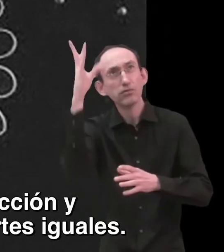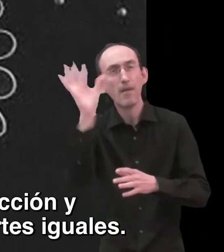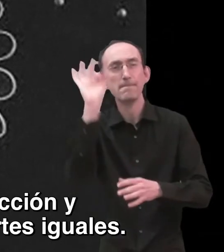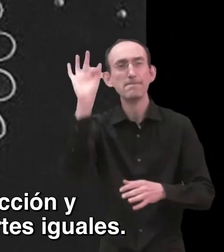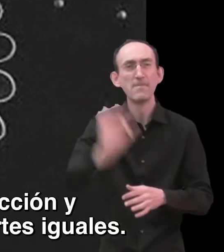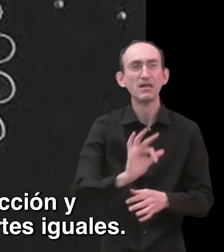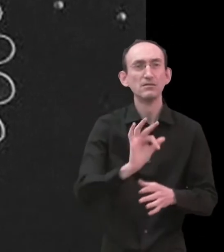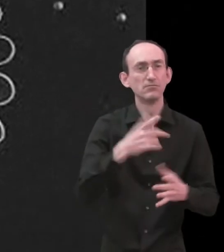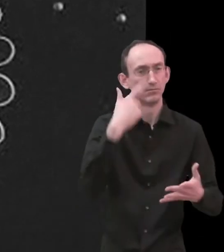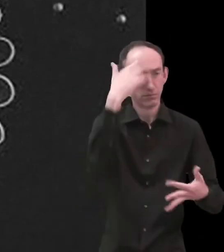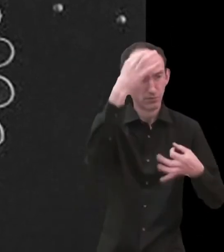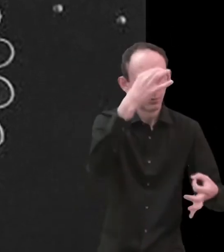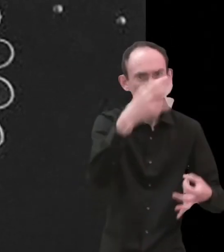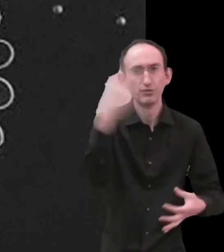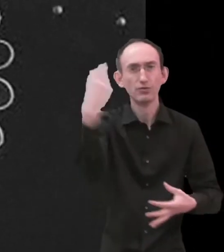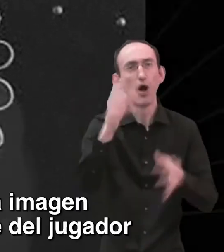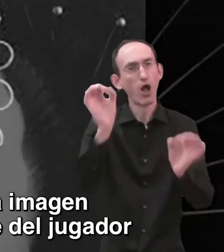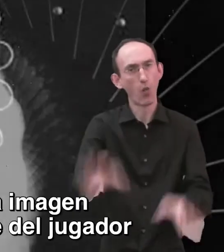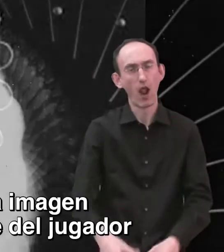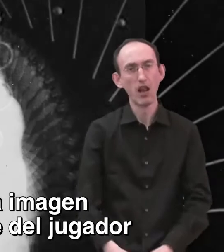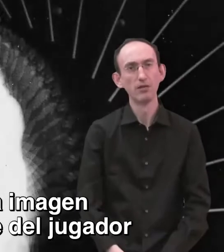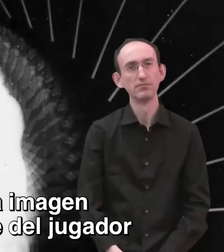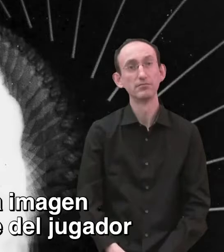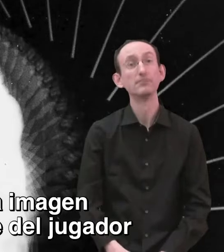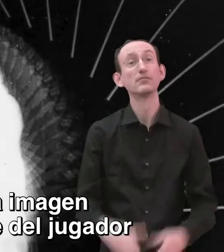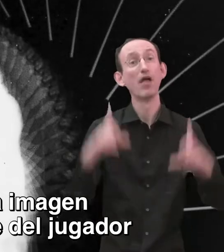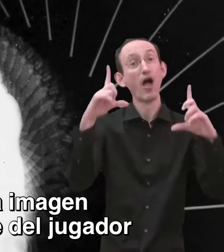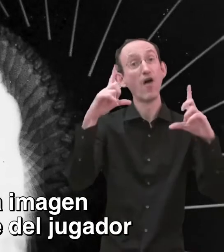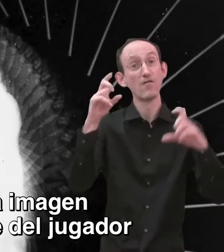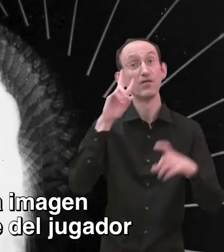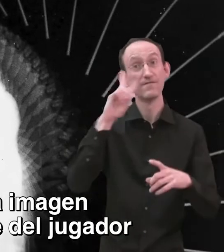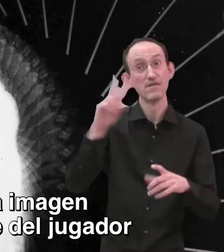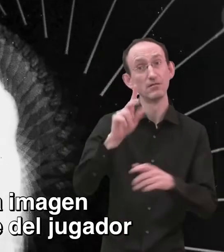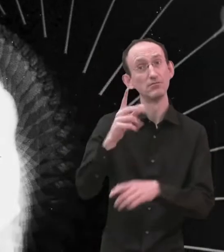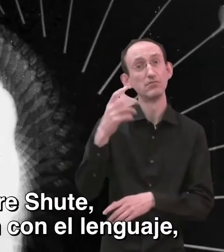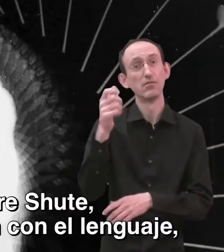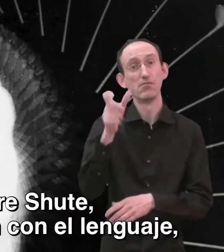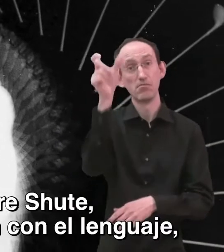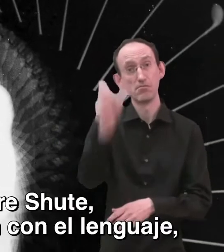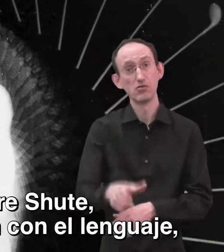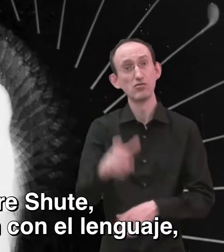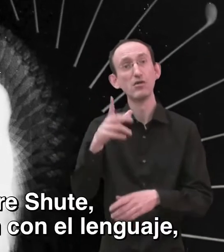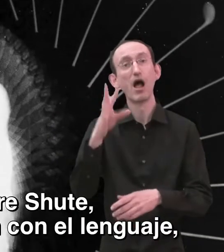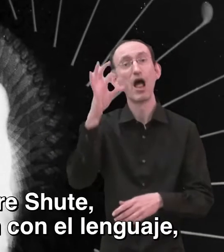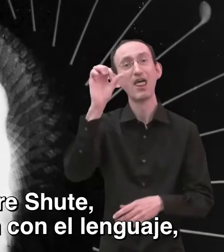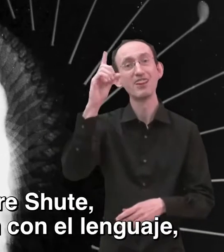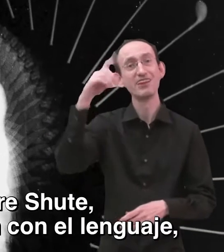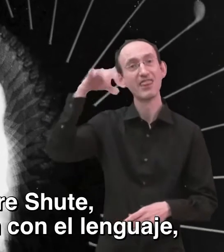a partes iguales. En el caso de la imagen que recoge el golpe del jugador de golf, Densmore